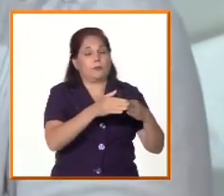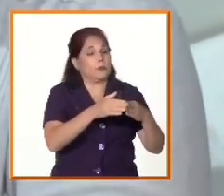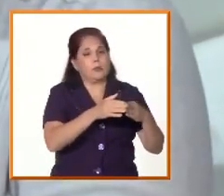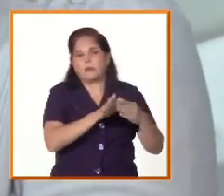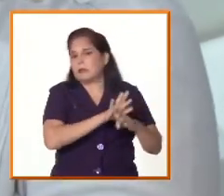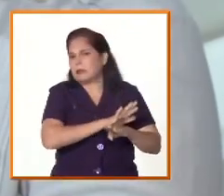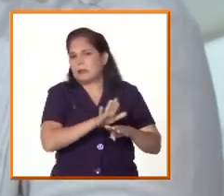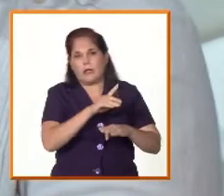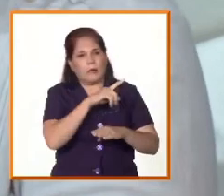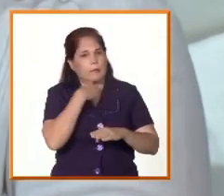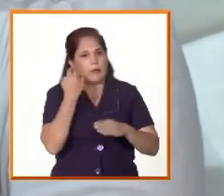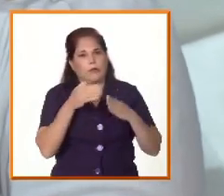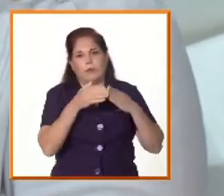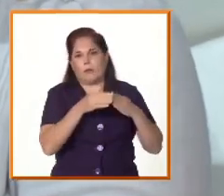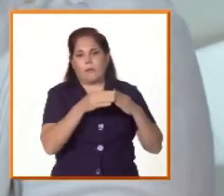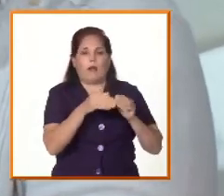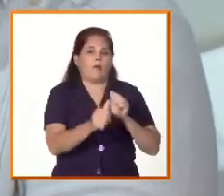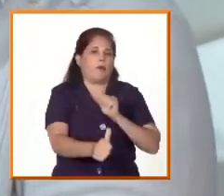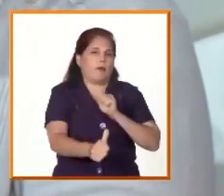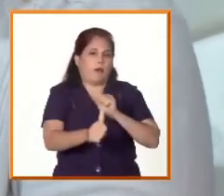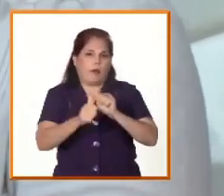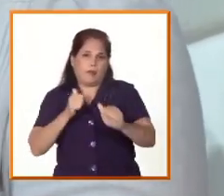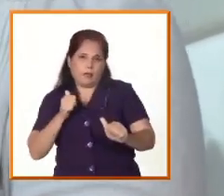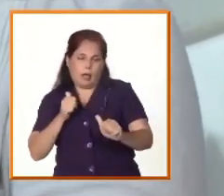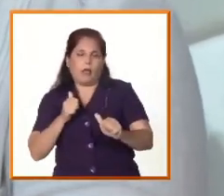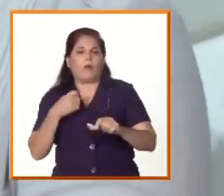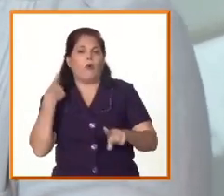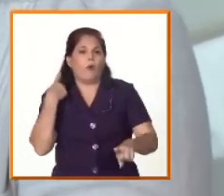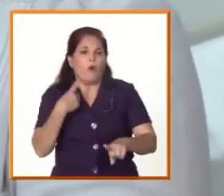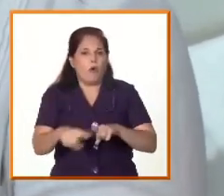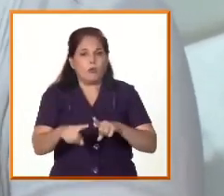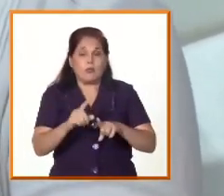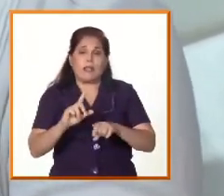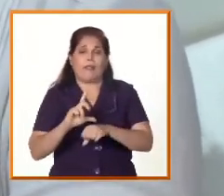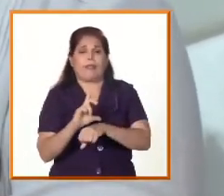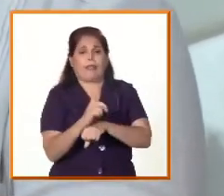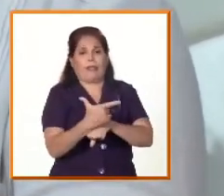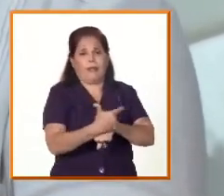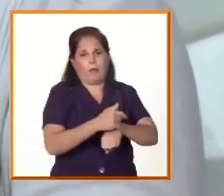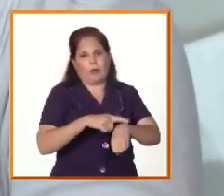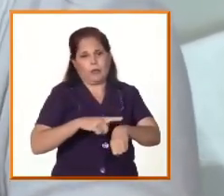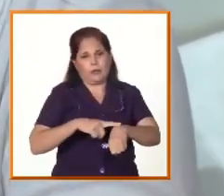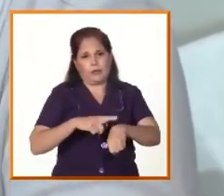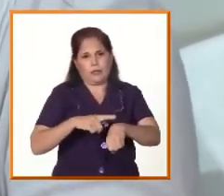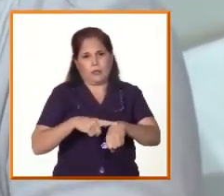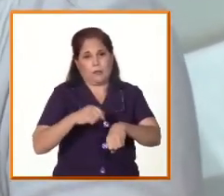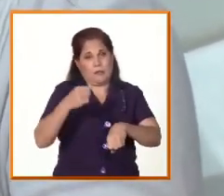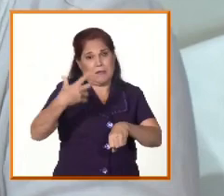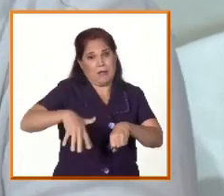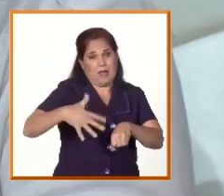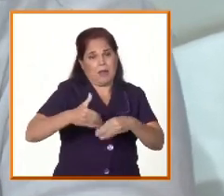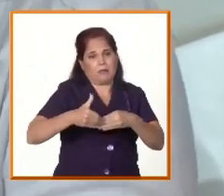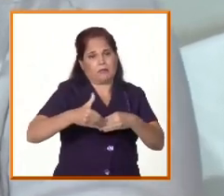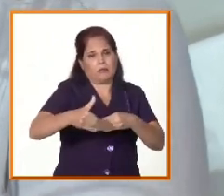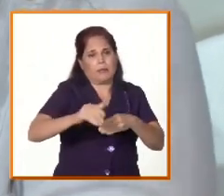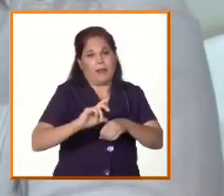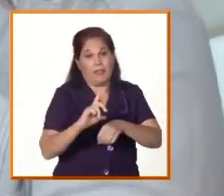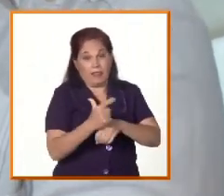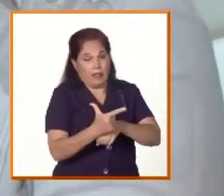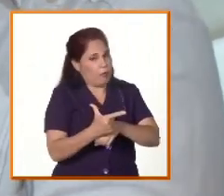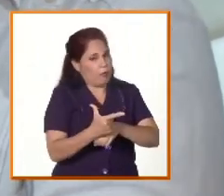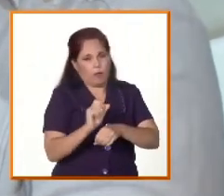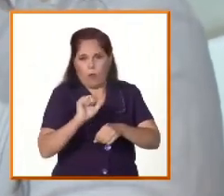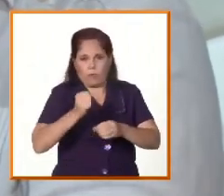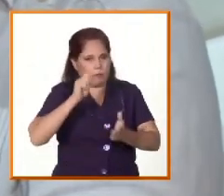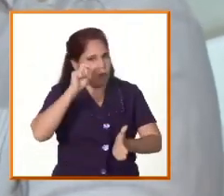carga Hugo Vélez parar a que nos dieran ventanas de acá que lógicamente todo eso tiene costo adicionales en la operación de